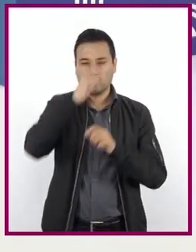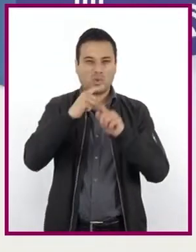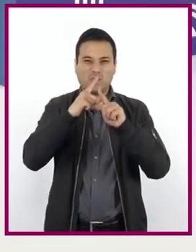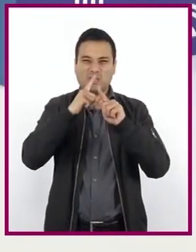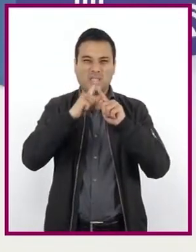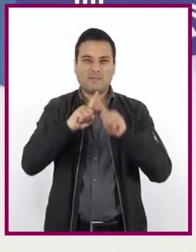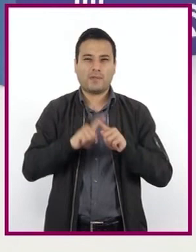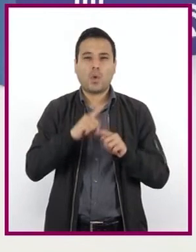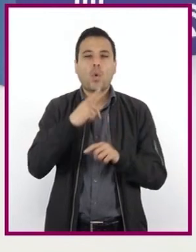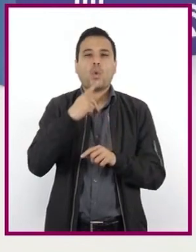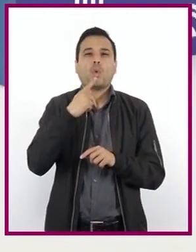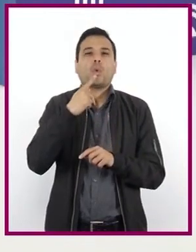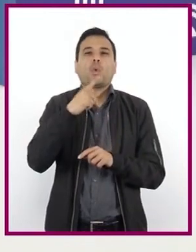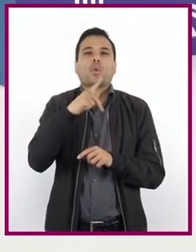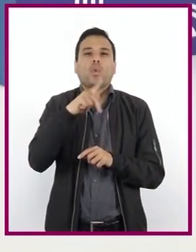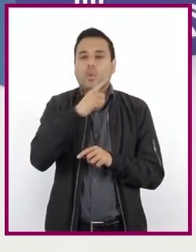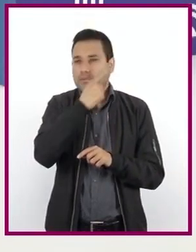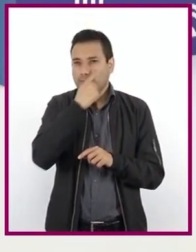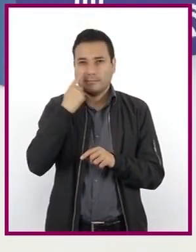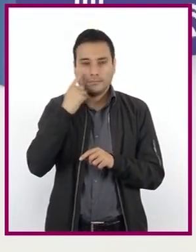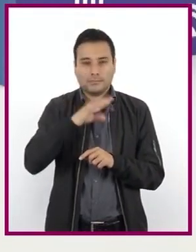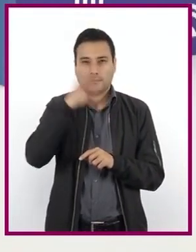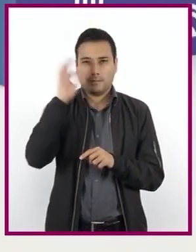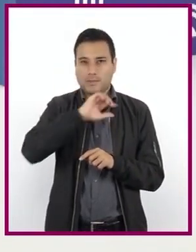de este medio de comunicación.